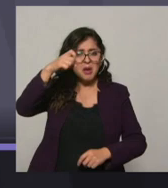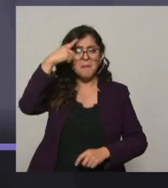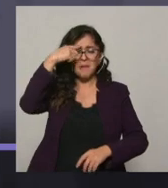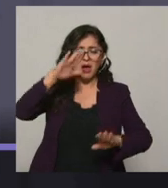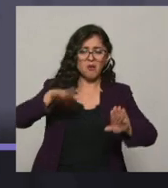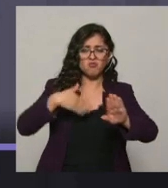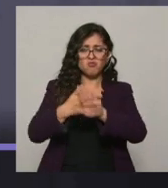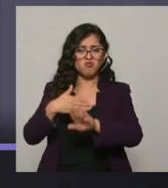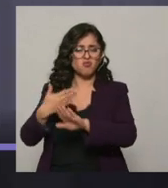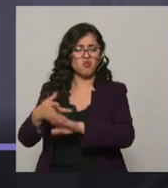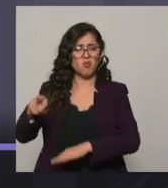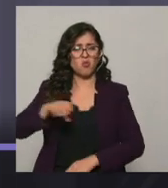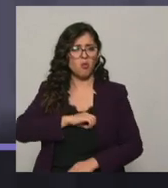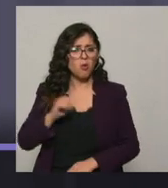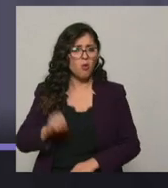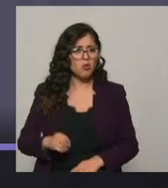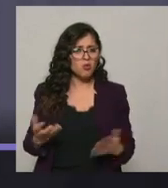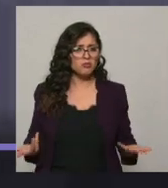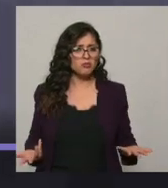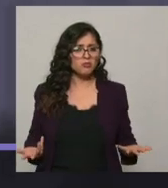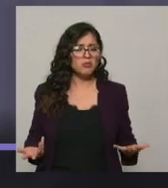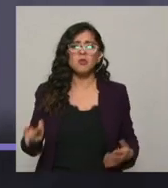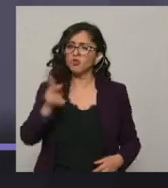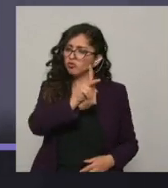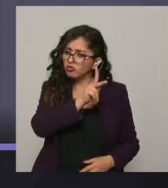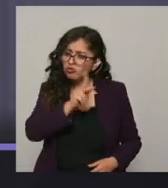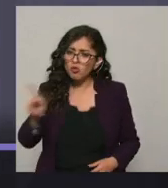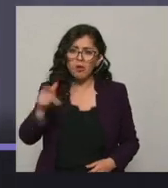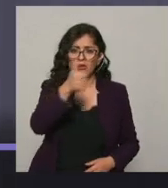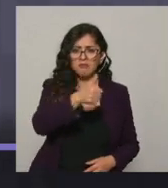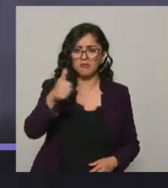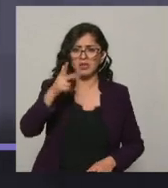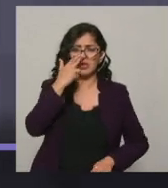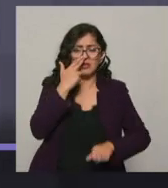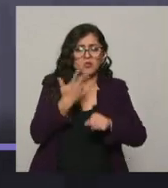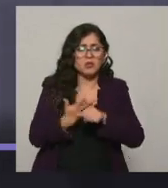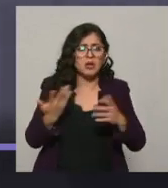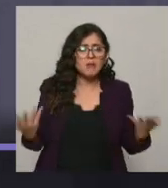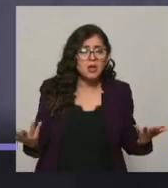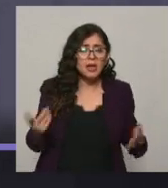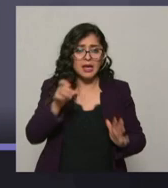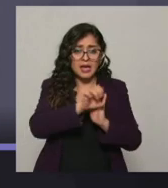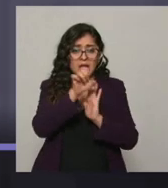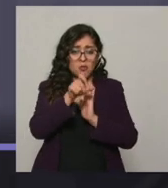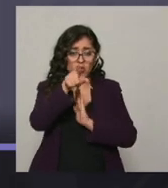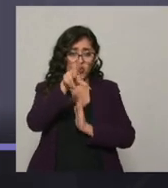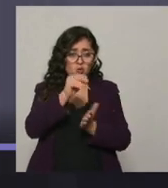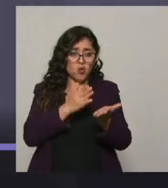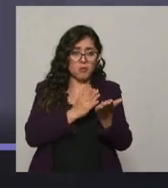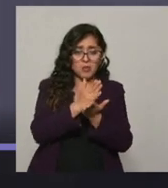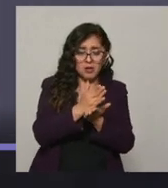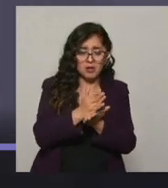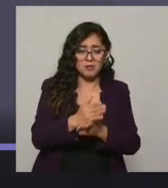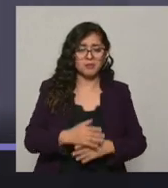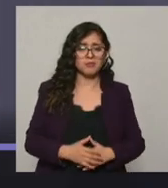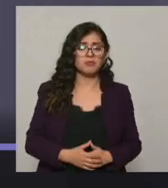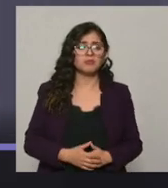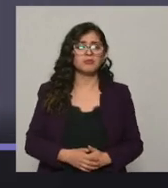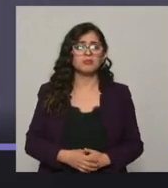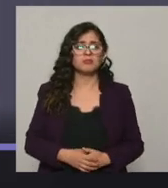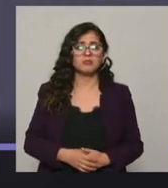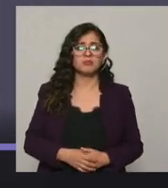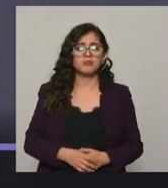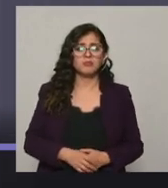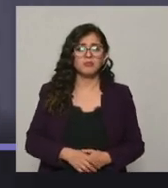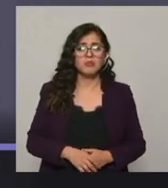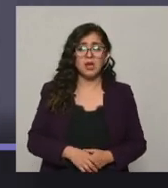odio, pues y todas somos responsables, ¿no? Sí, aunque agarran no a te la hayas metido. Sí, agarran a la que, o